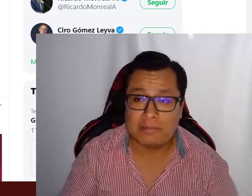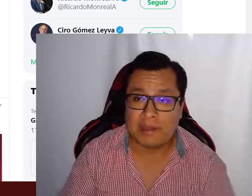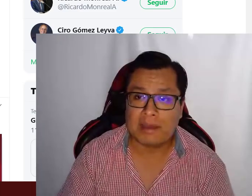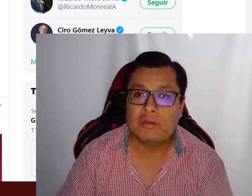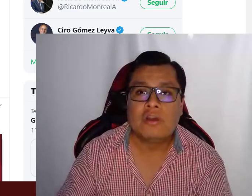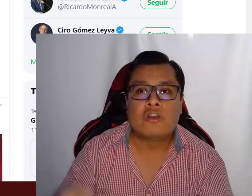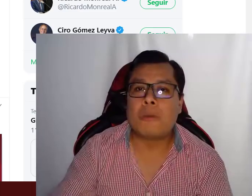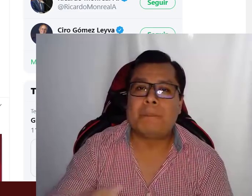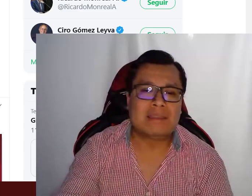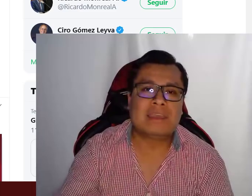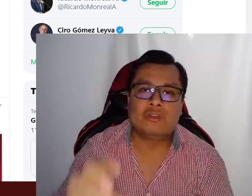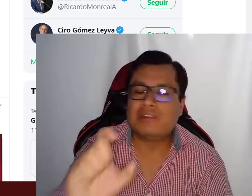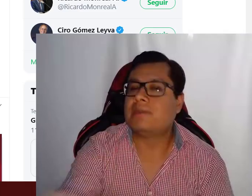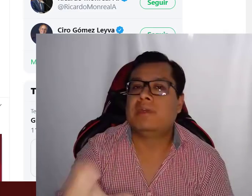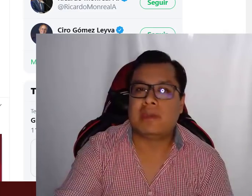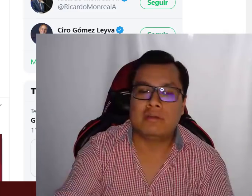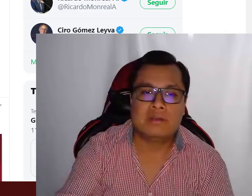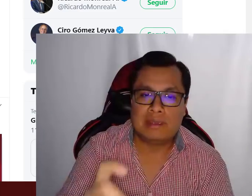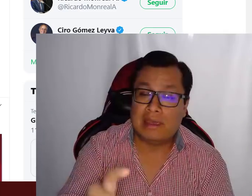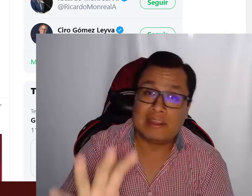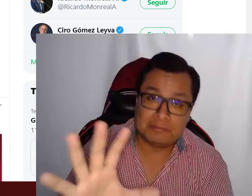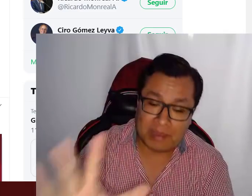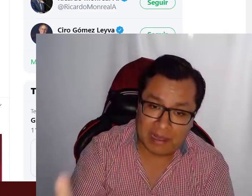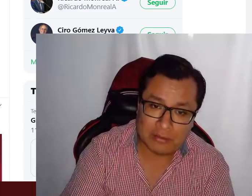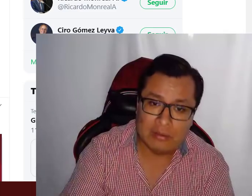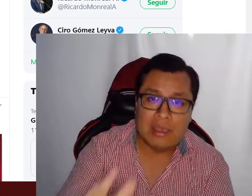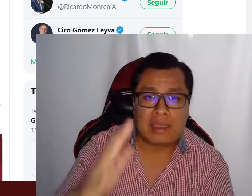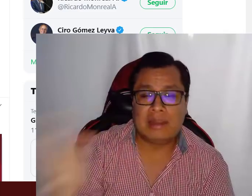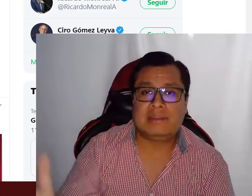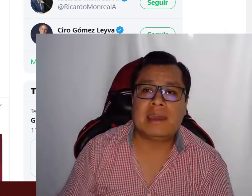no les han pagado compartiendo este video y